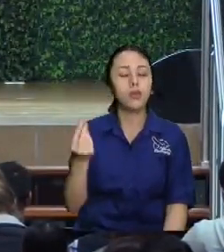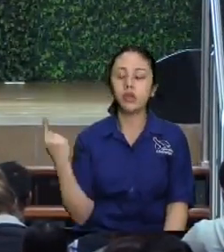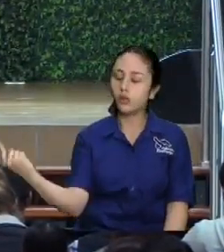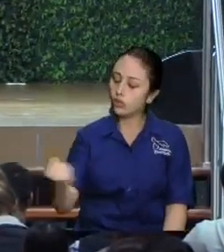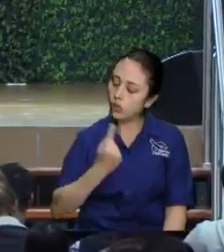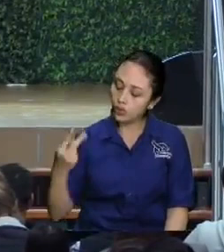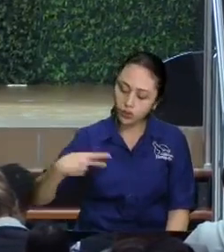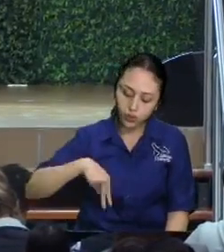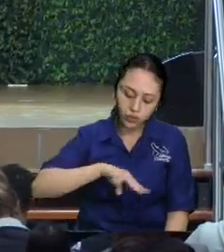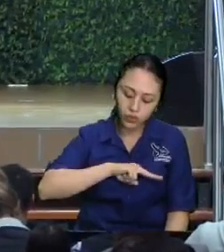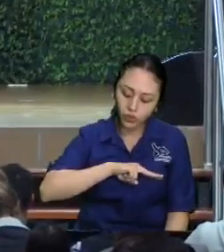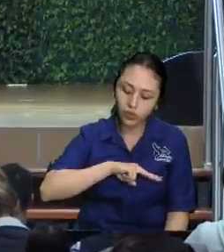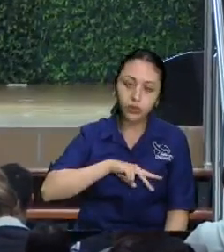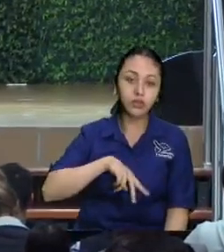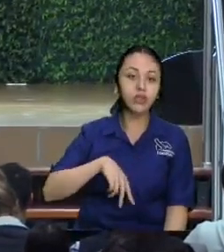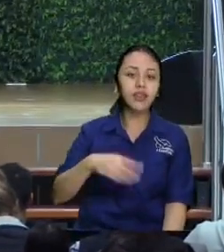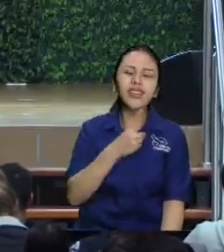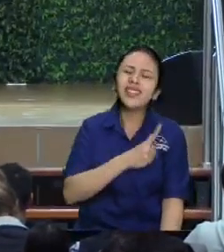bendición para nuestros hijos.